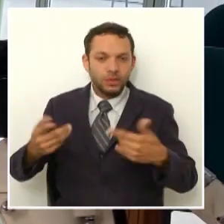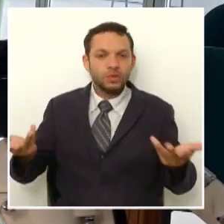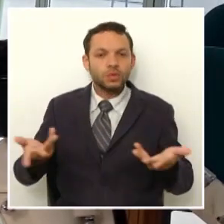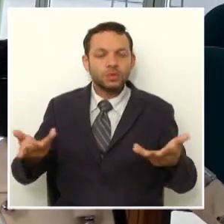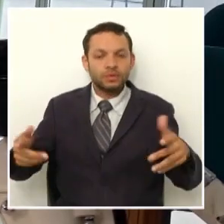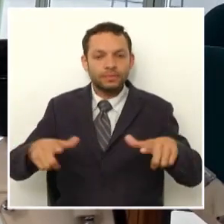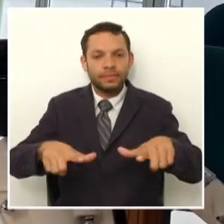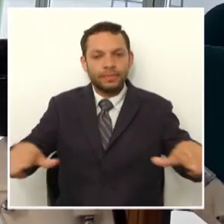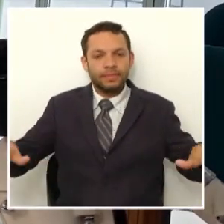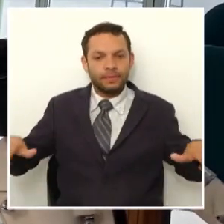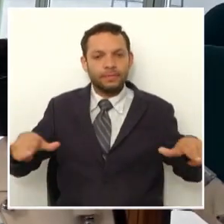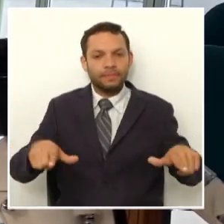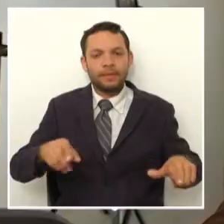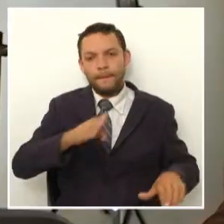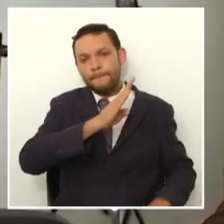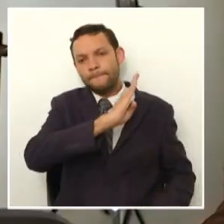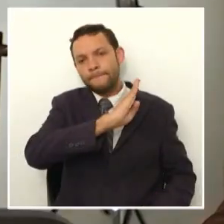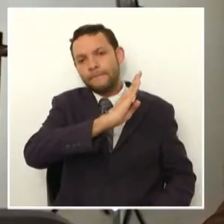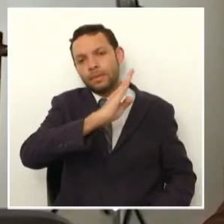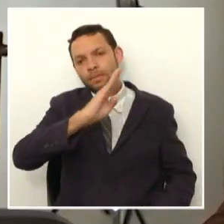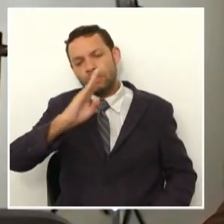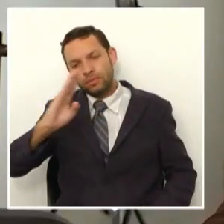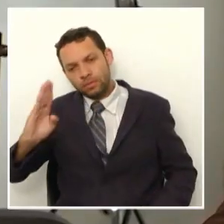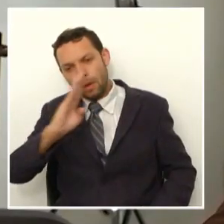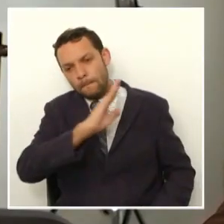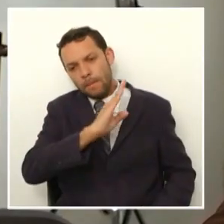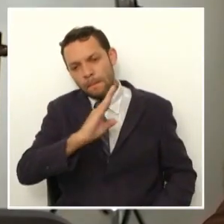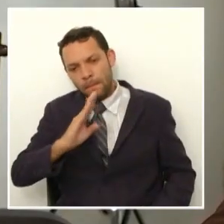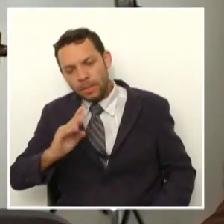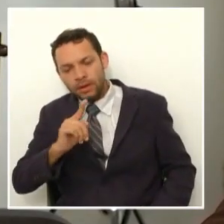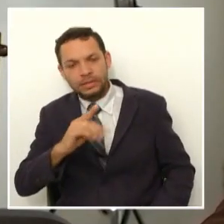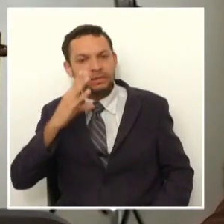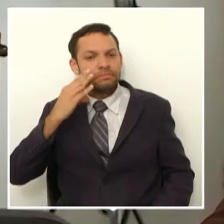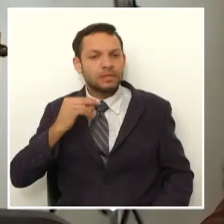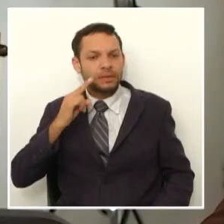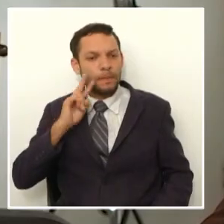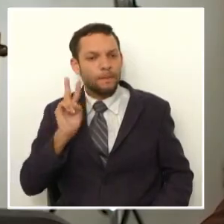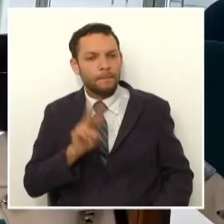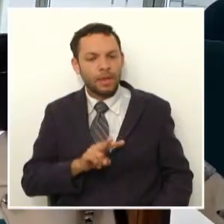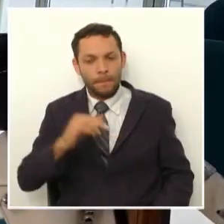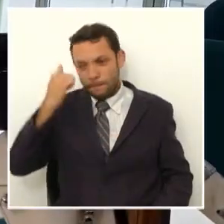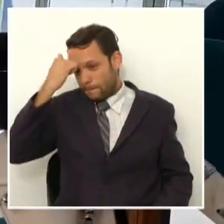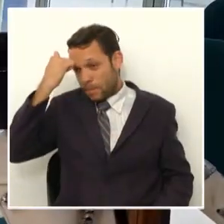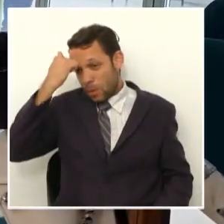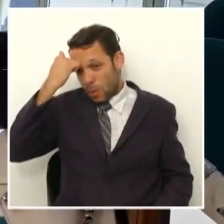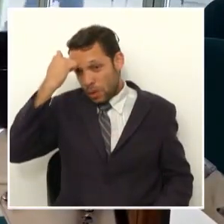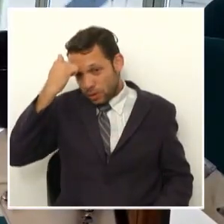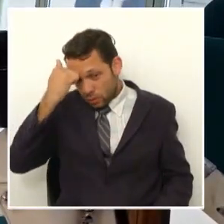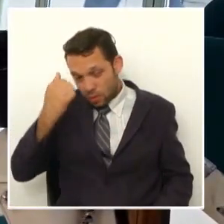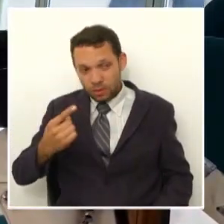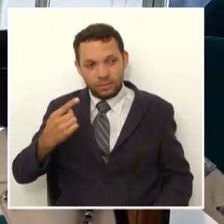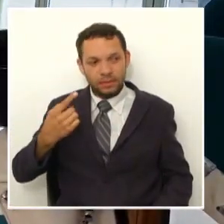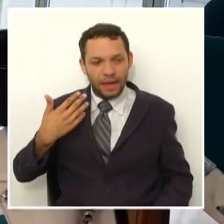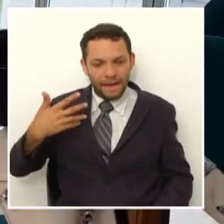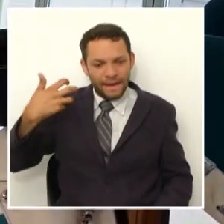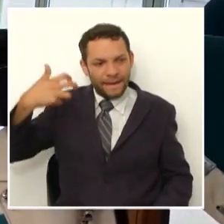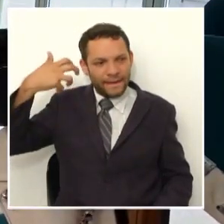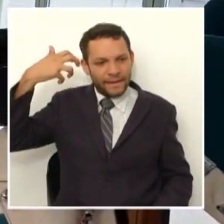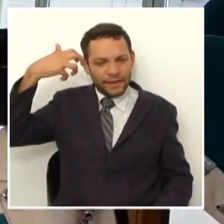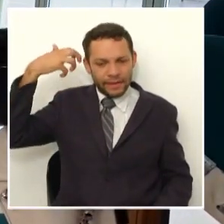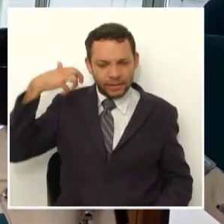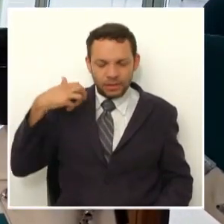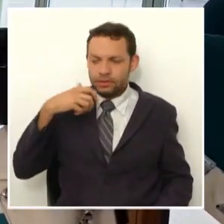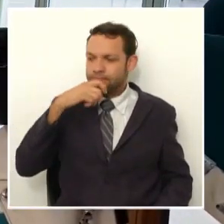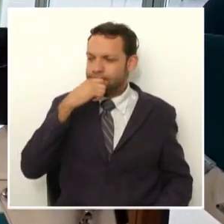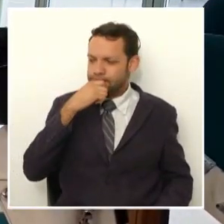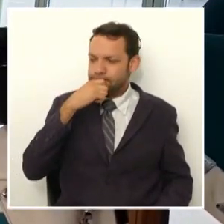los lleva a uno a todo ese recuerdo de ver todos nuestros profesores y los profesores de ustedes para